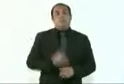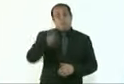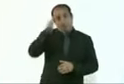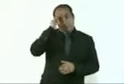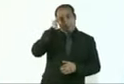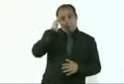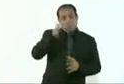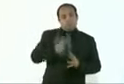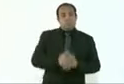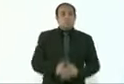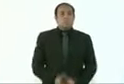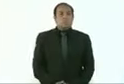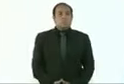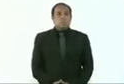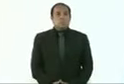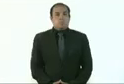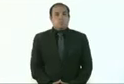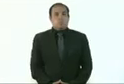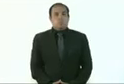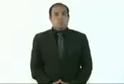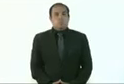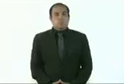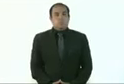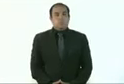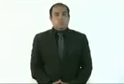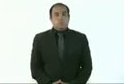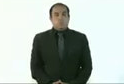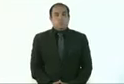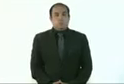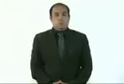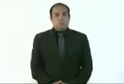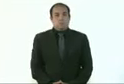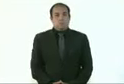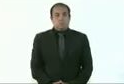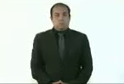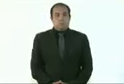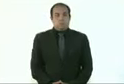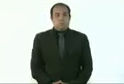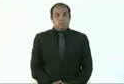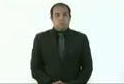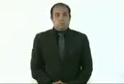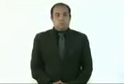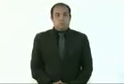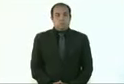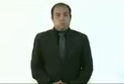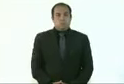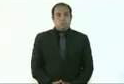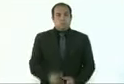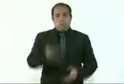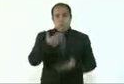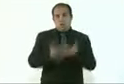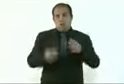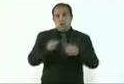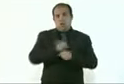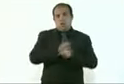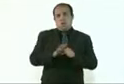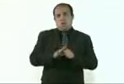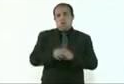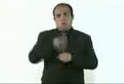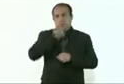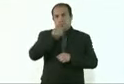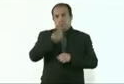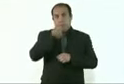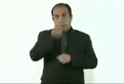y es importante porque ahora con el COVID, y eso no lo hemos mencionado y es